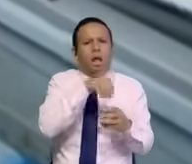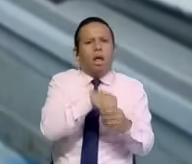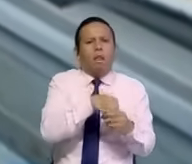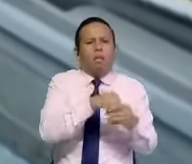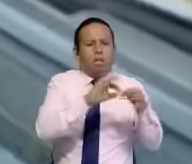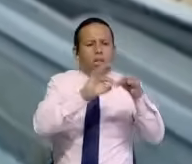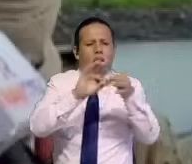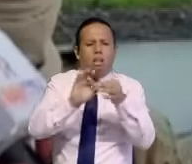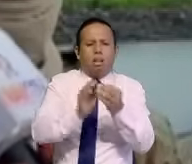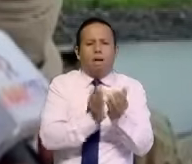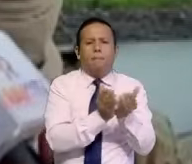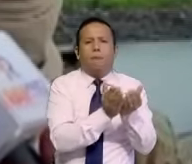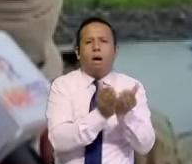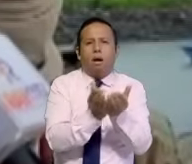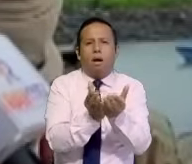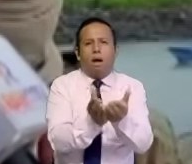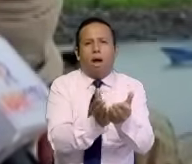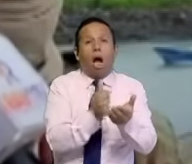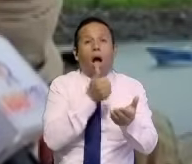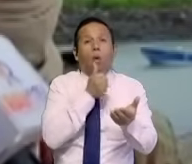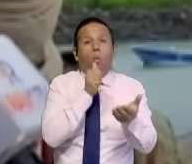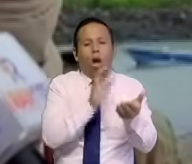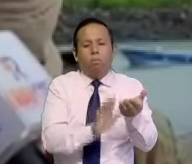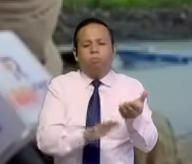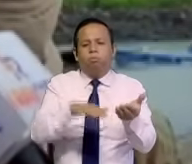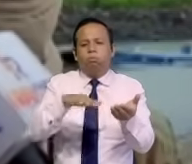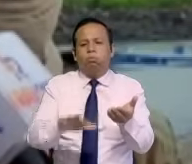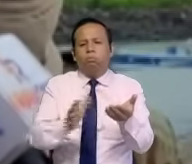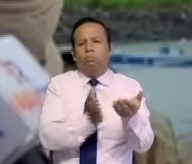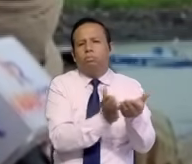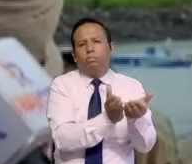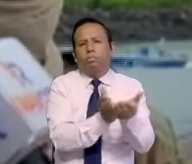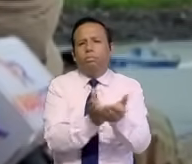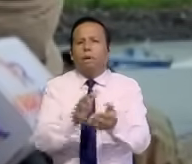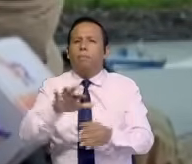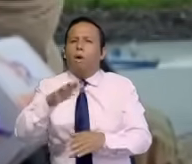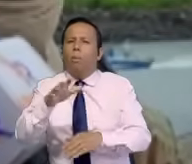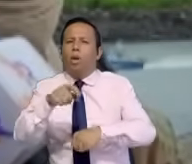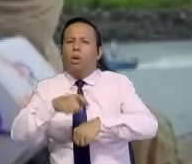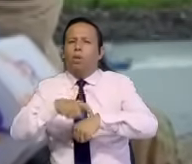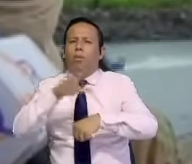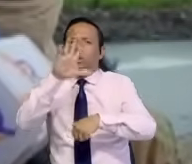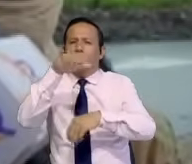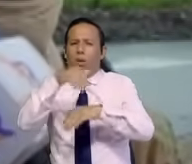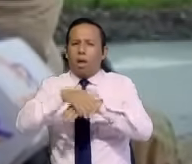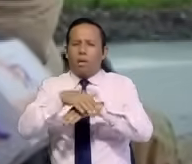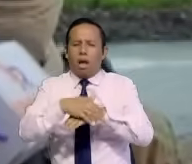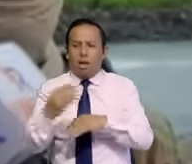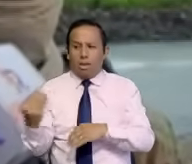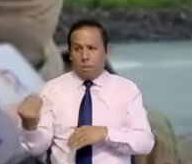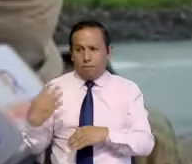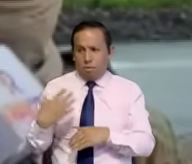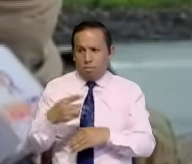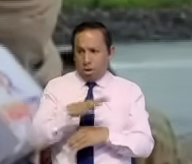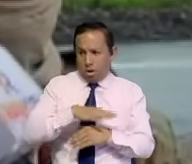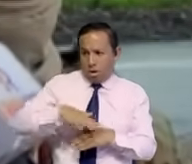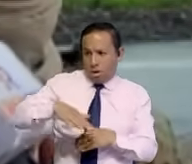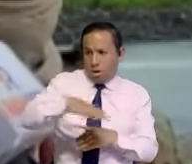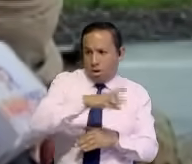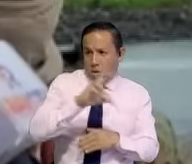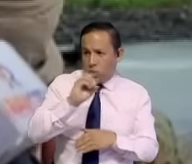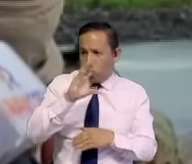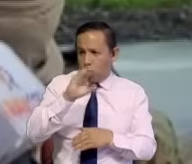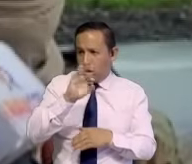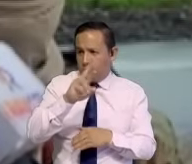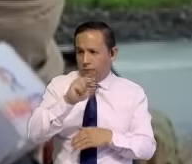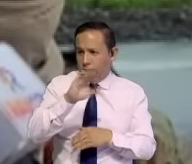para su llegada. Aproximadamente a las 17 horas se tuvo la información de que en el sector de Rocafuerte, en